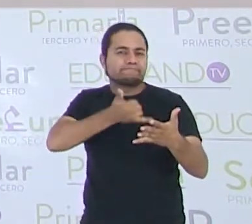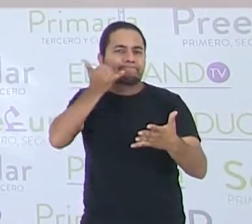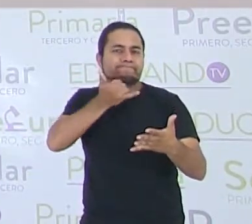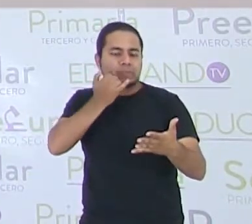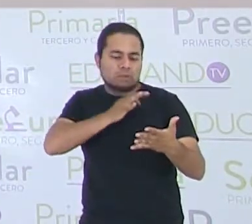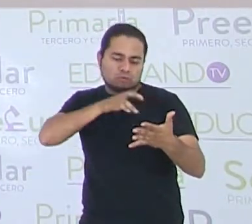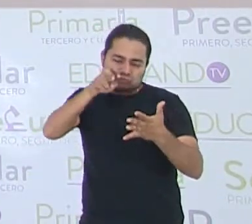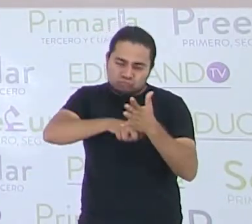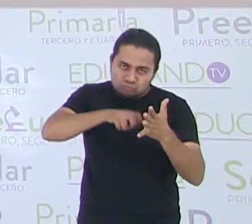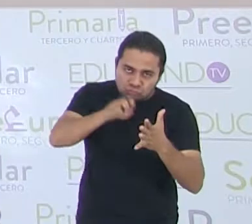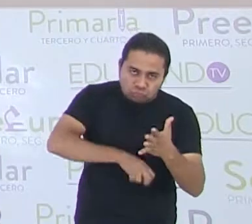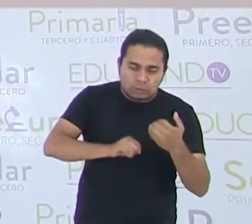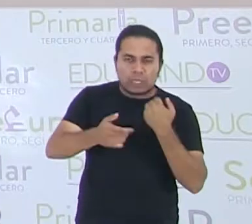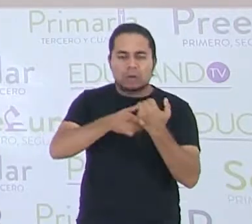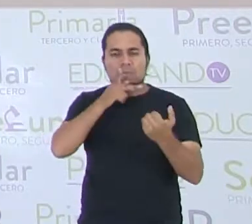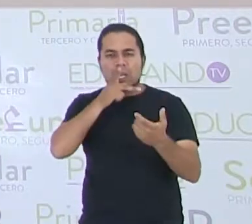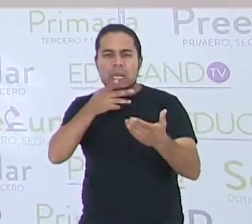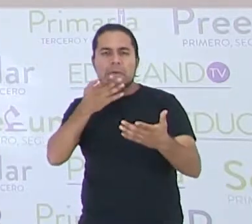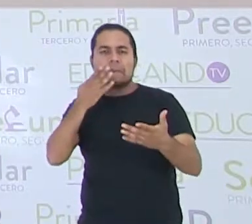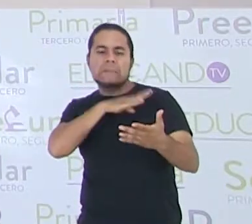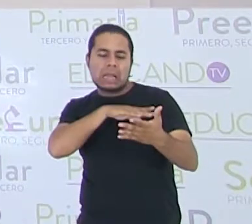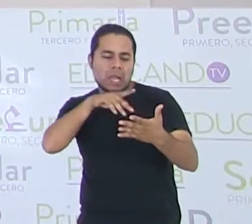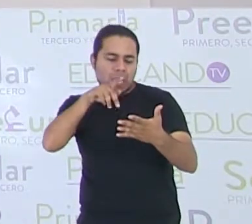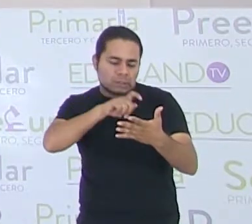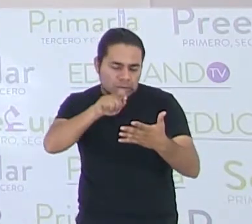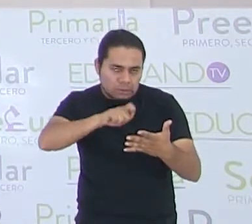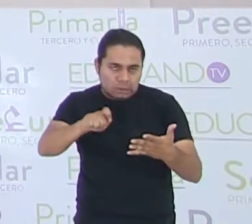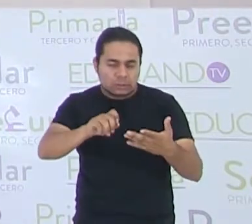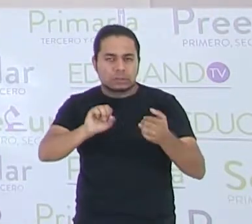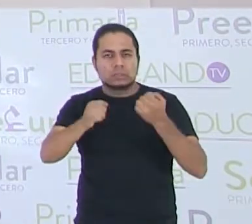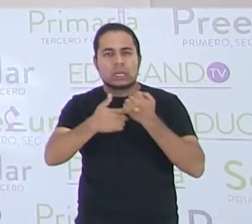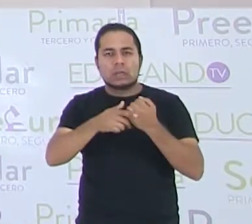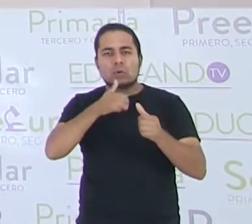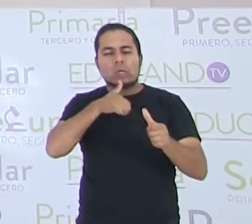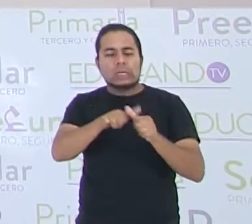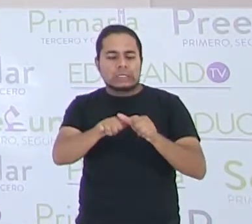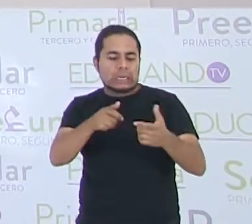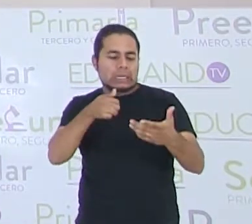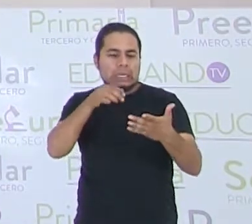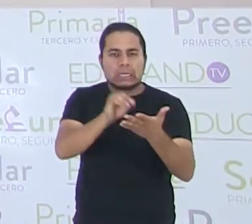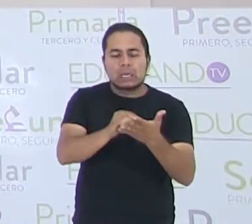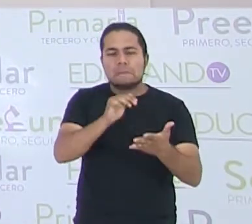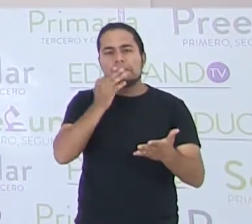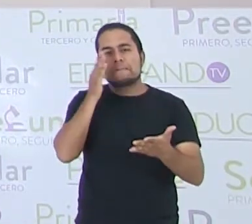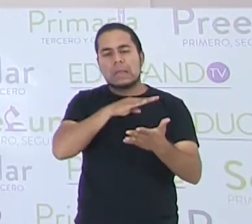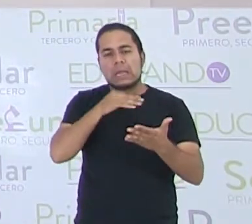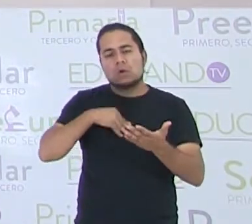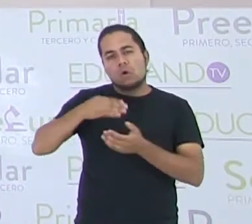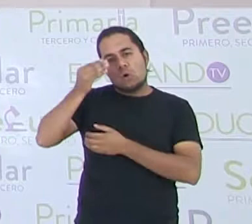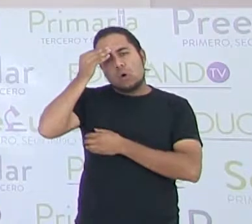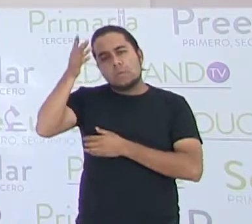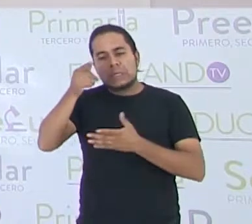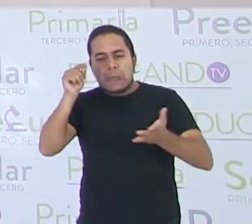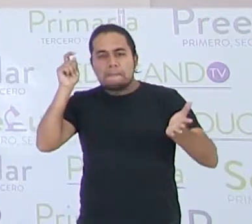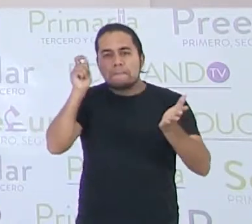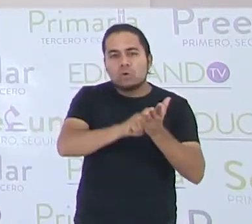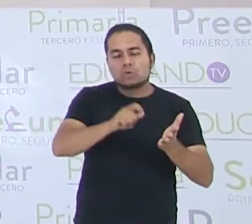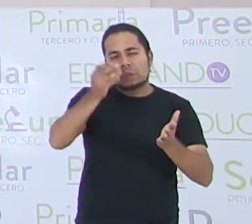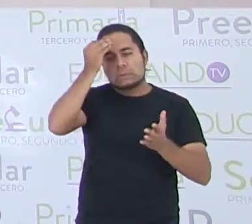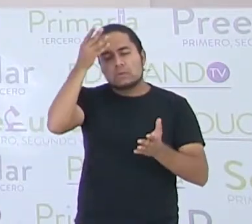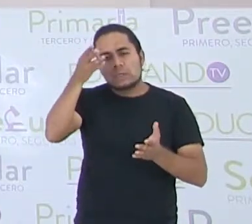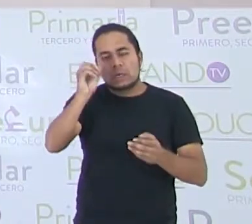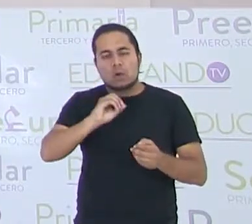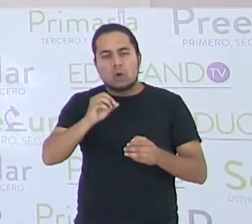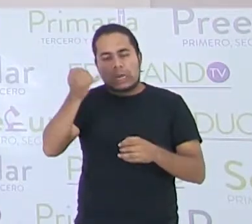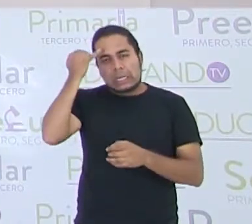equivoque al escribir alguna palabra, al usar alguna letra, que se me olvide ponerle el punto, o que la idea